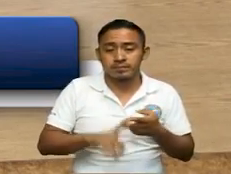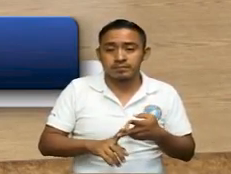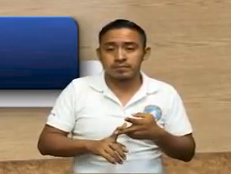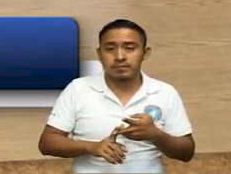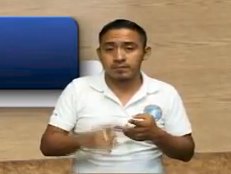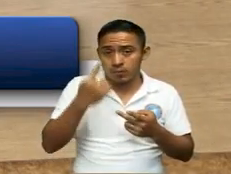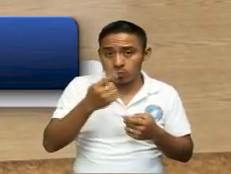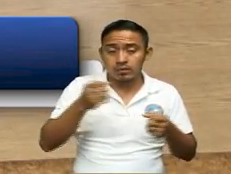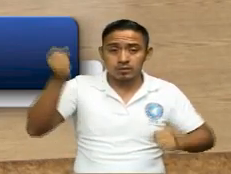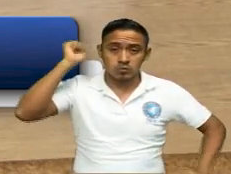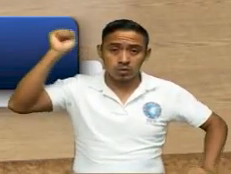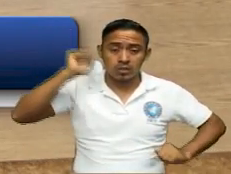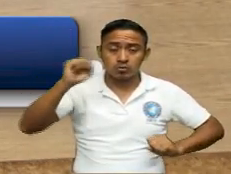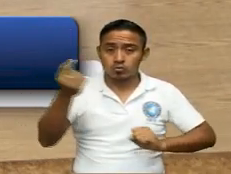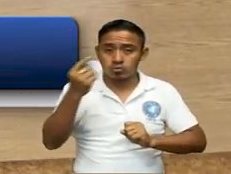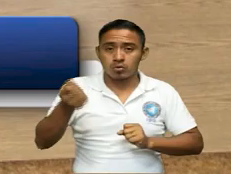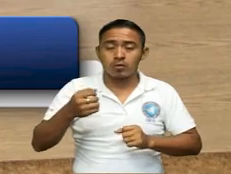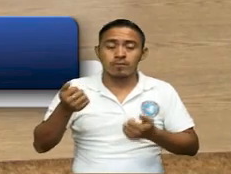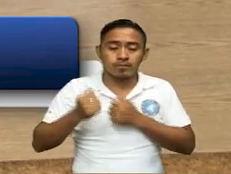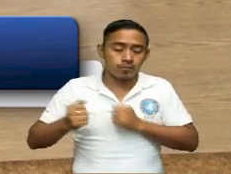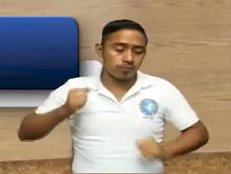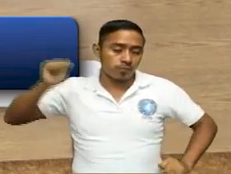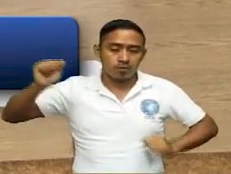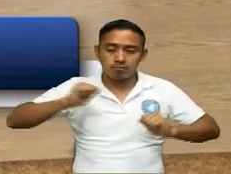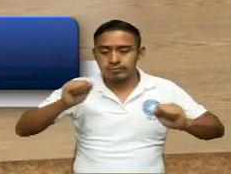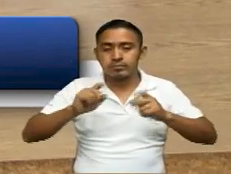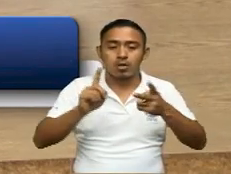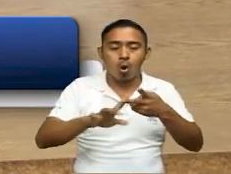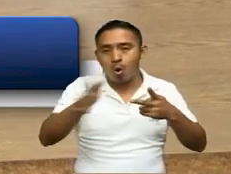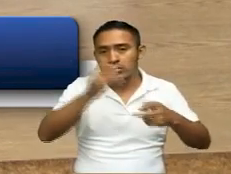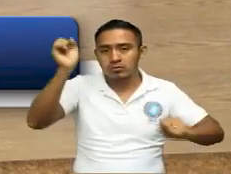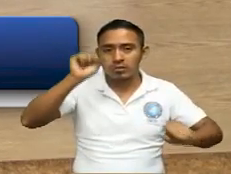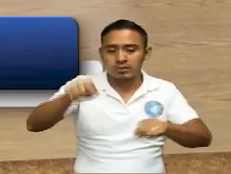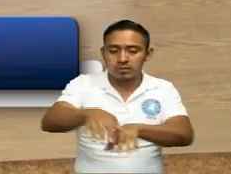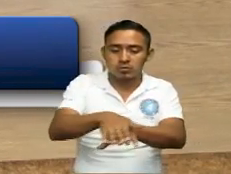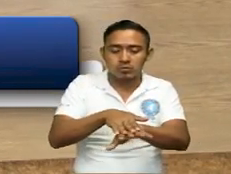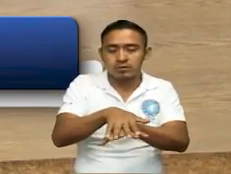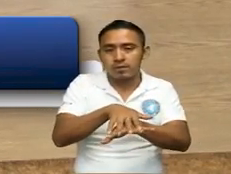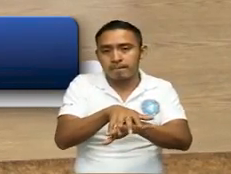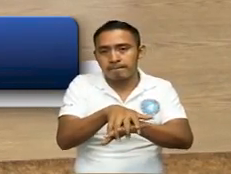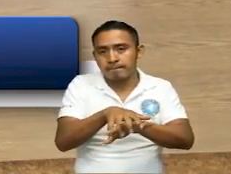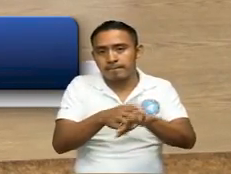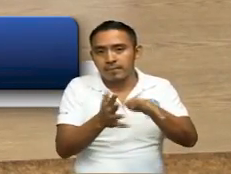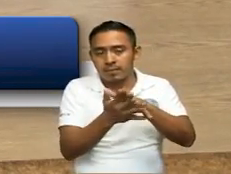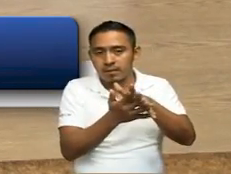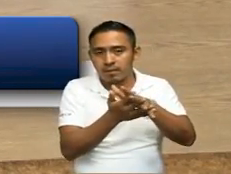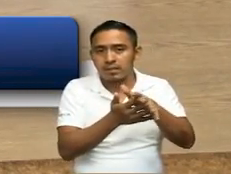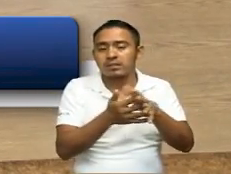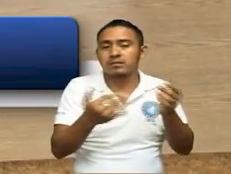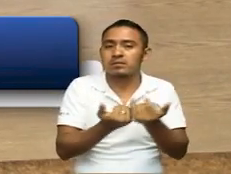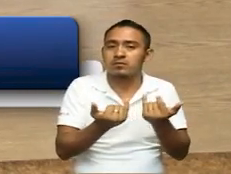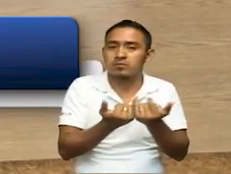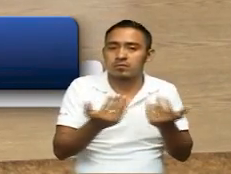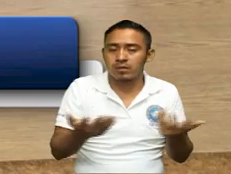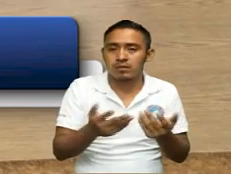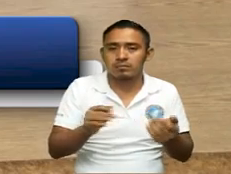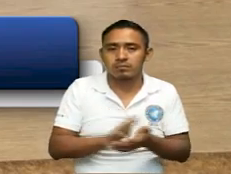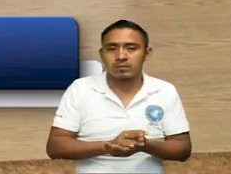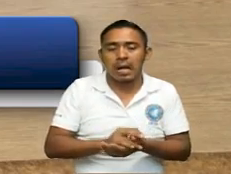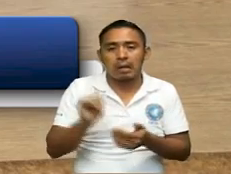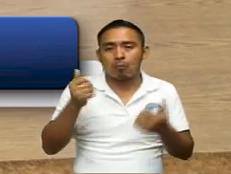sus pies y una toalla para el resto de su cuerpo, ¿ya? ¿Por qué? Porque la toalla también, cuando nos secamos los pies, sirve como reservorio para hongo, entonces después se nos pasa al resto